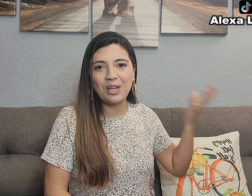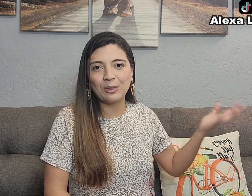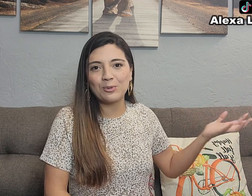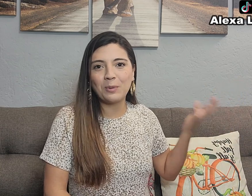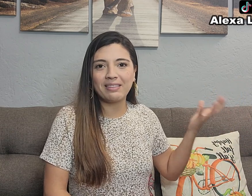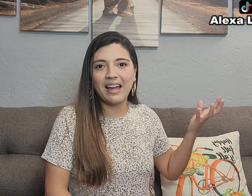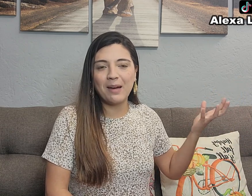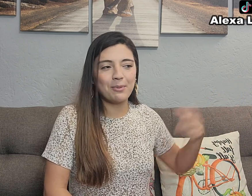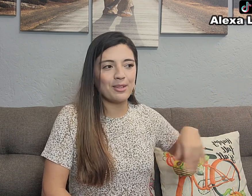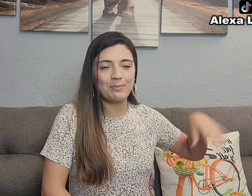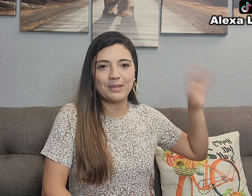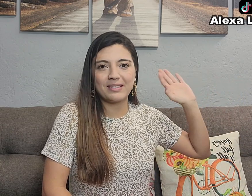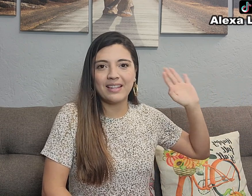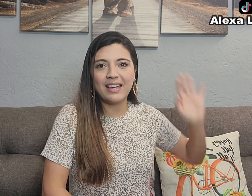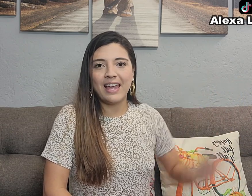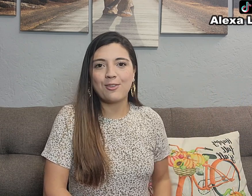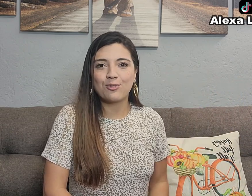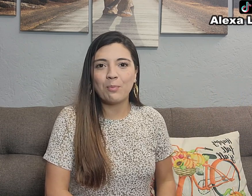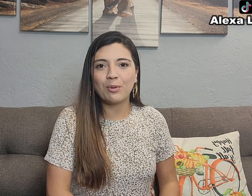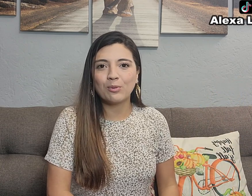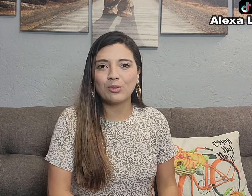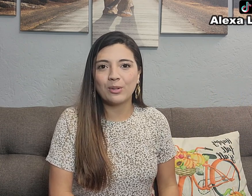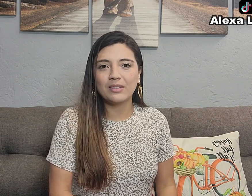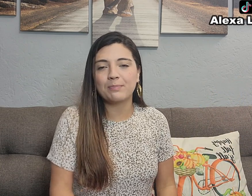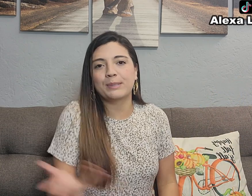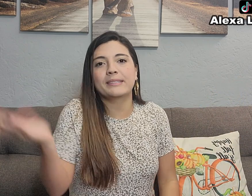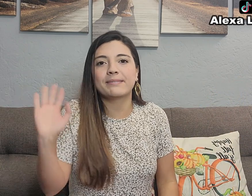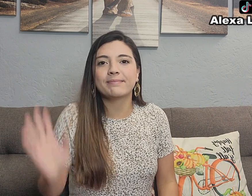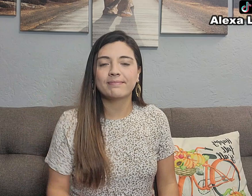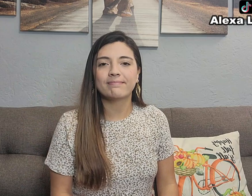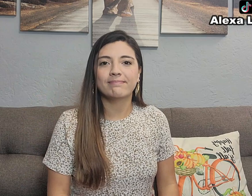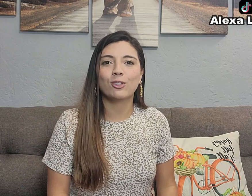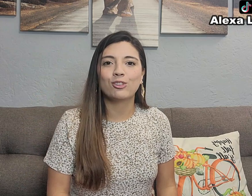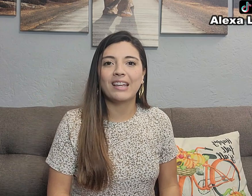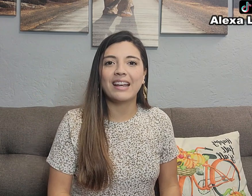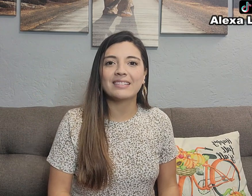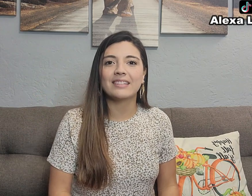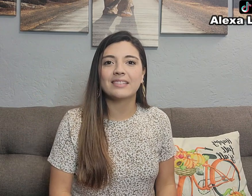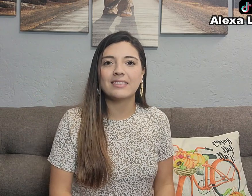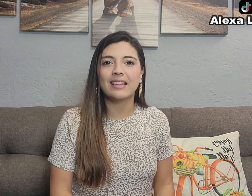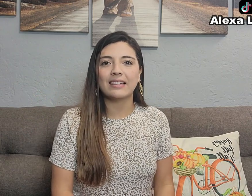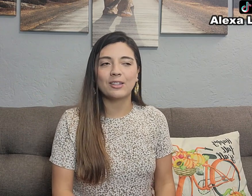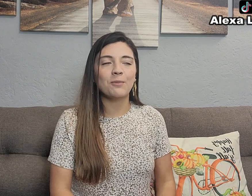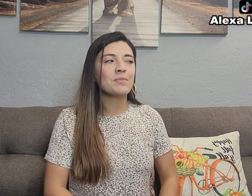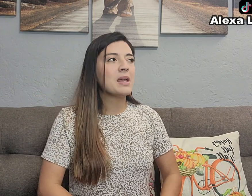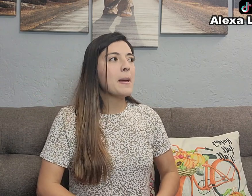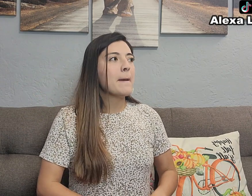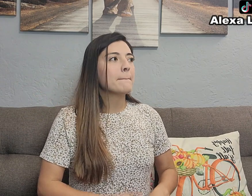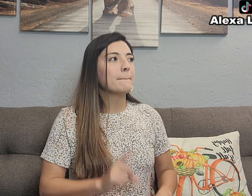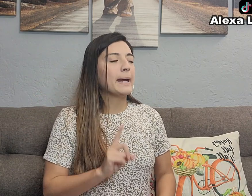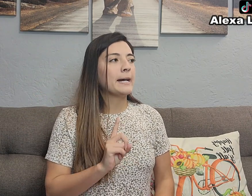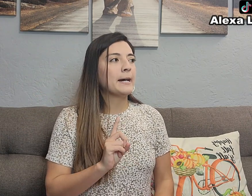sigue cogiendo su ventaja, porque pues ellos son productores y pues no tienen esa necesidad, ¿no?